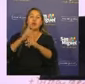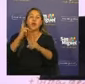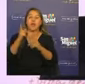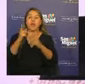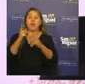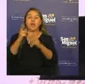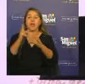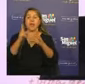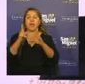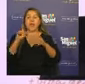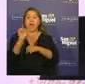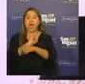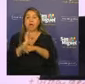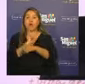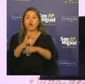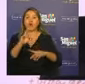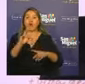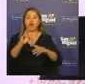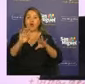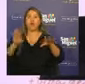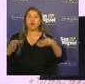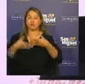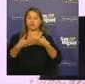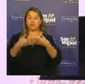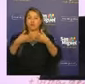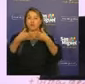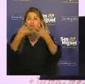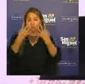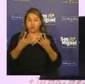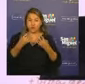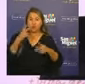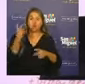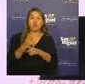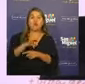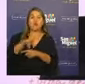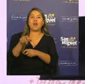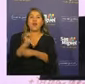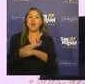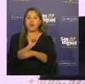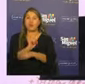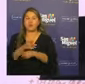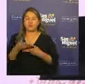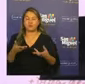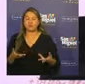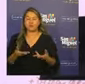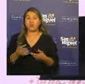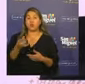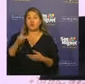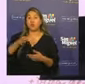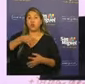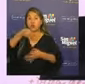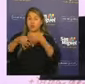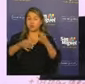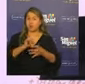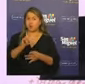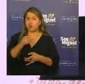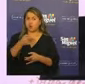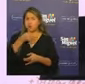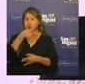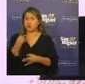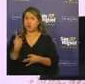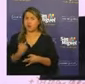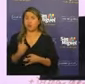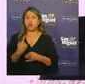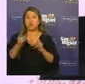Esa es una manera concreta de apoyar a Carabineros de Chile, no solamente con palabras de buena crianza. Como decimos nosotros, poner